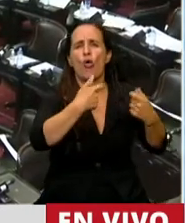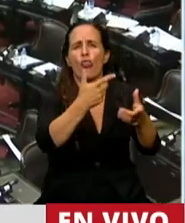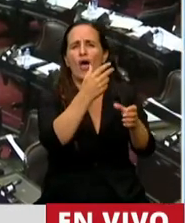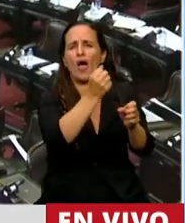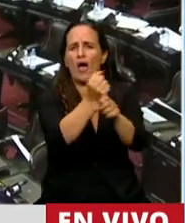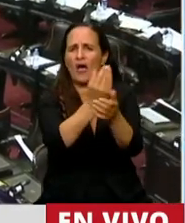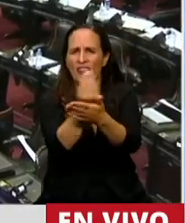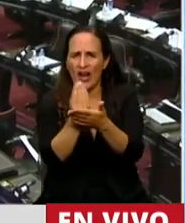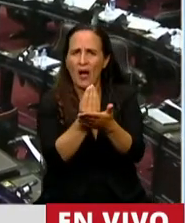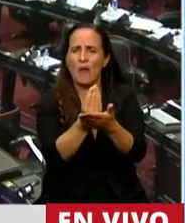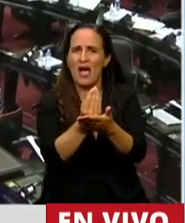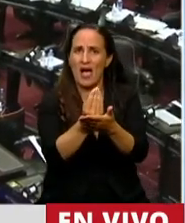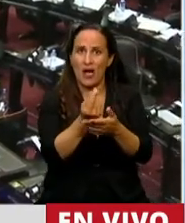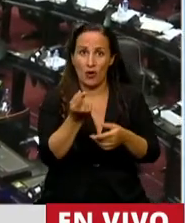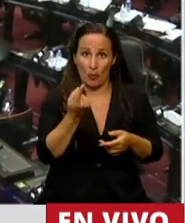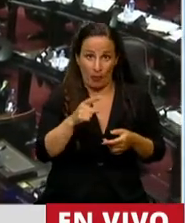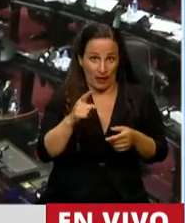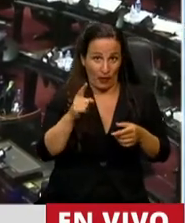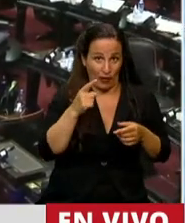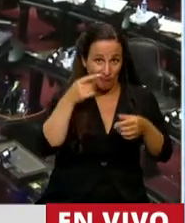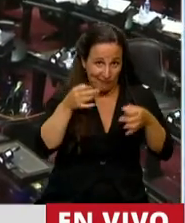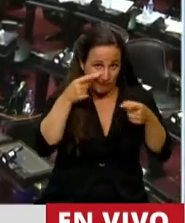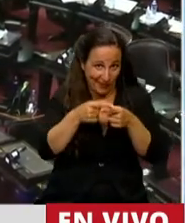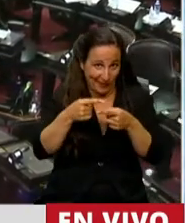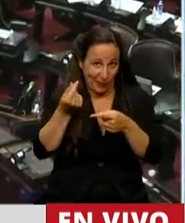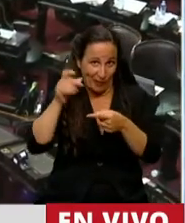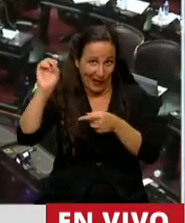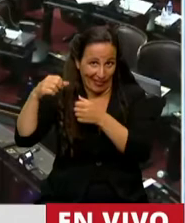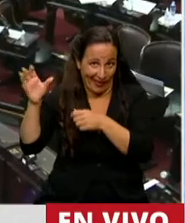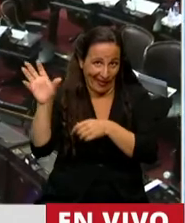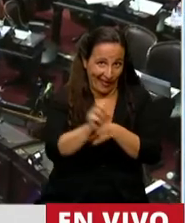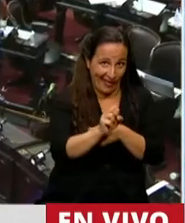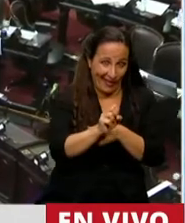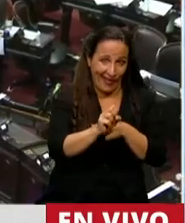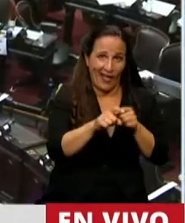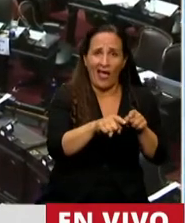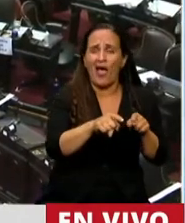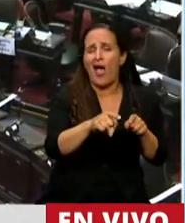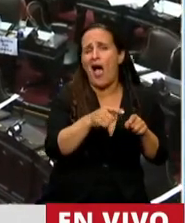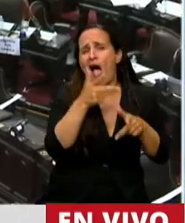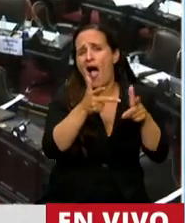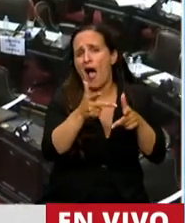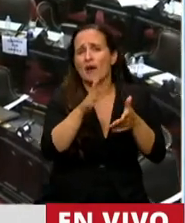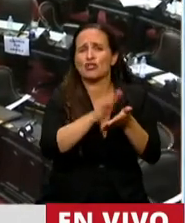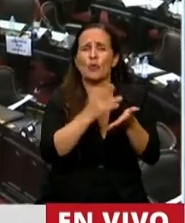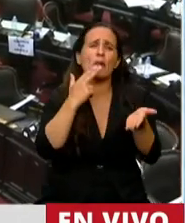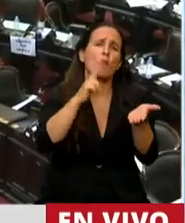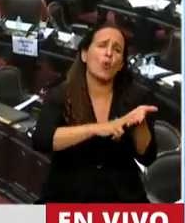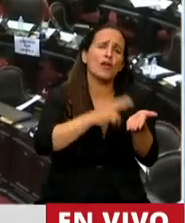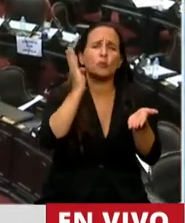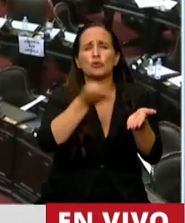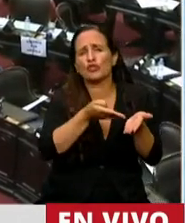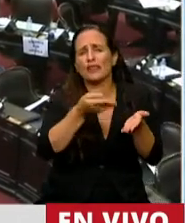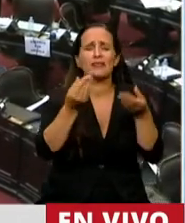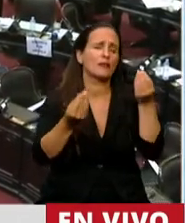el blanqueo está allí como si, bueno, nos puede preocupar la tasa del impuesto que le